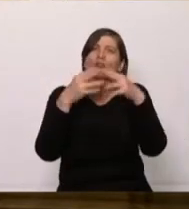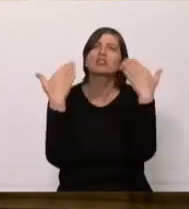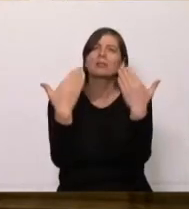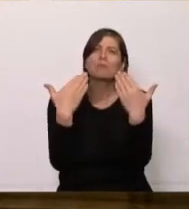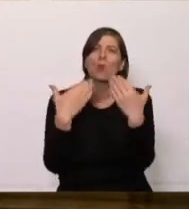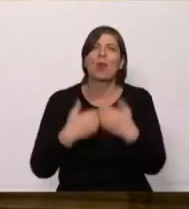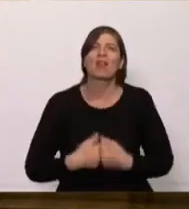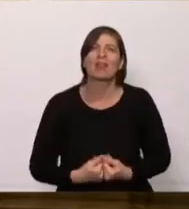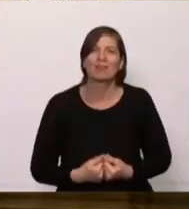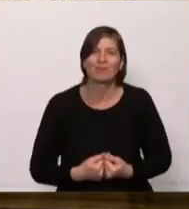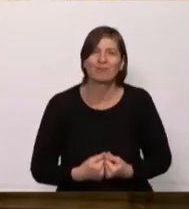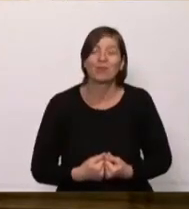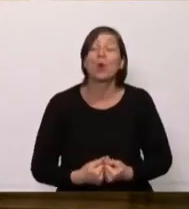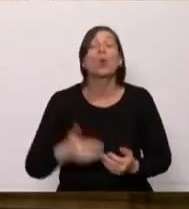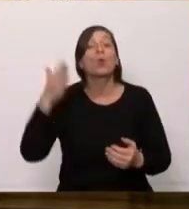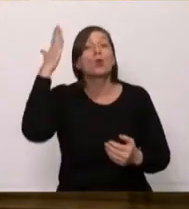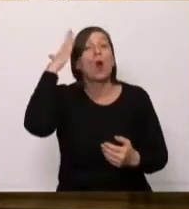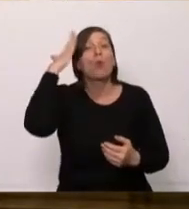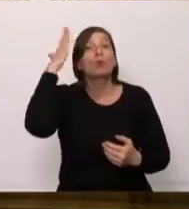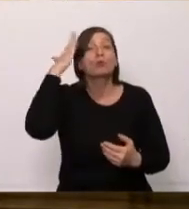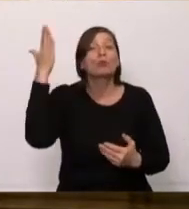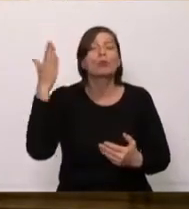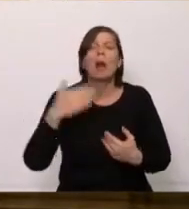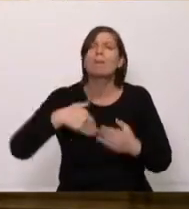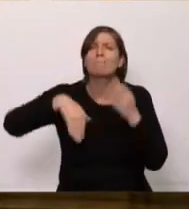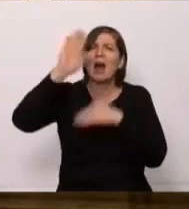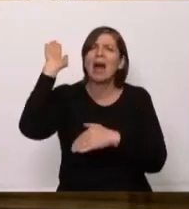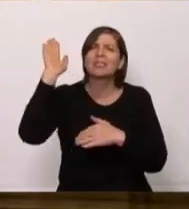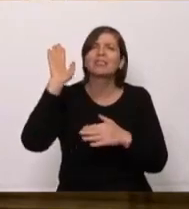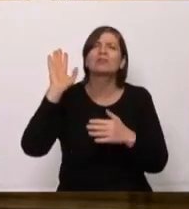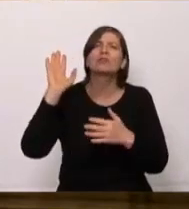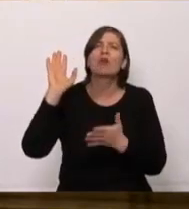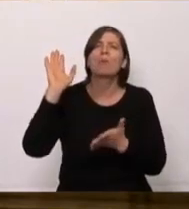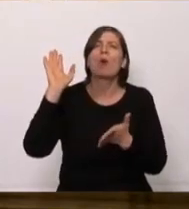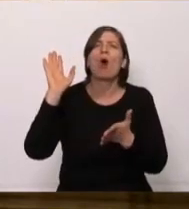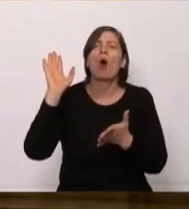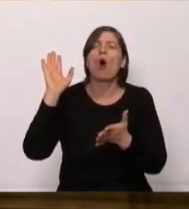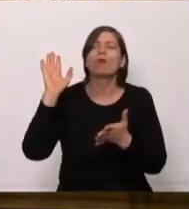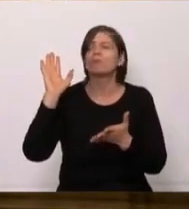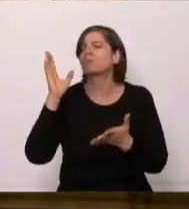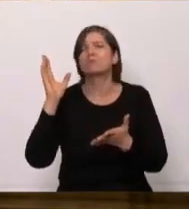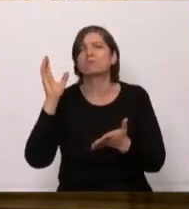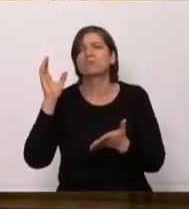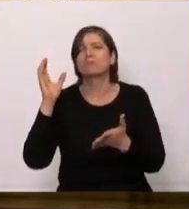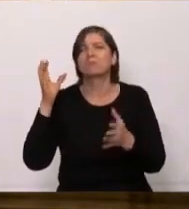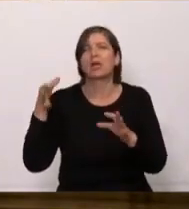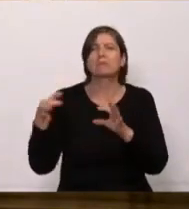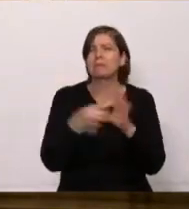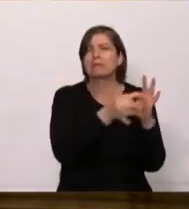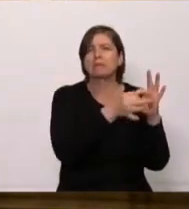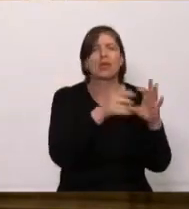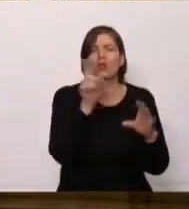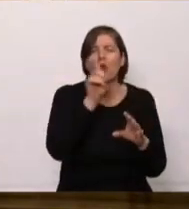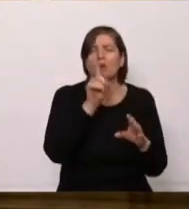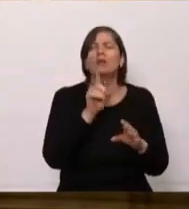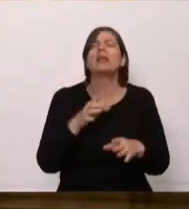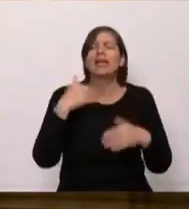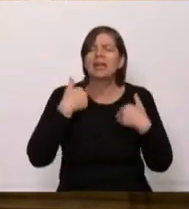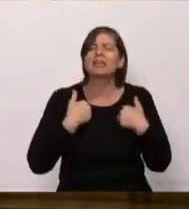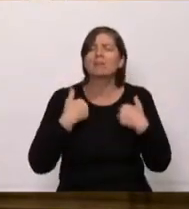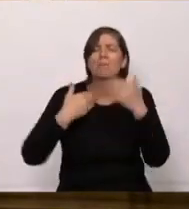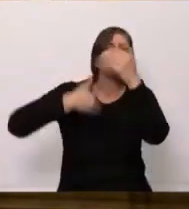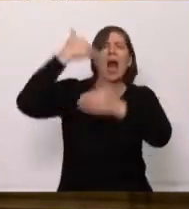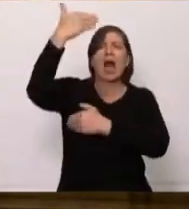encuentro. Una cultura, porque es mucho más que un pacto, es un estilo de vida, es una mística que